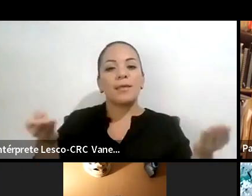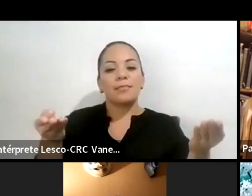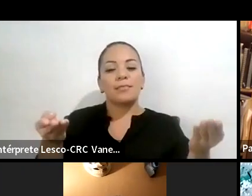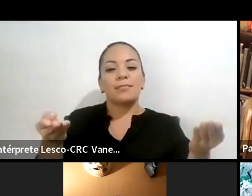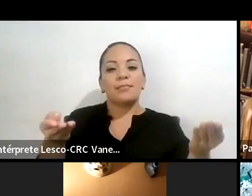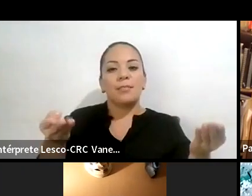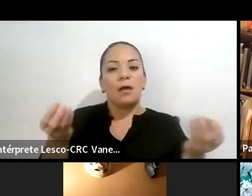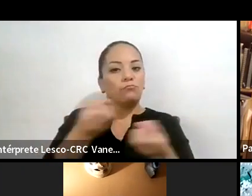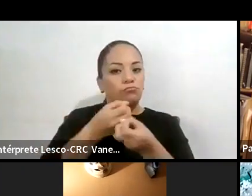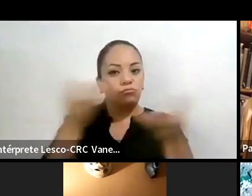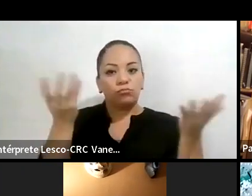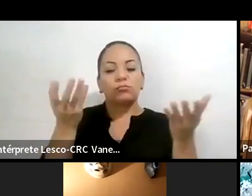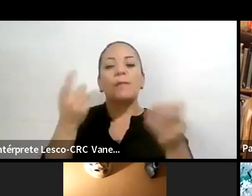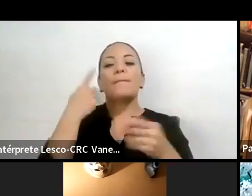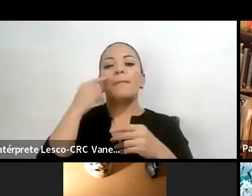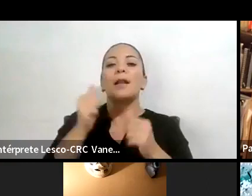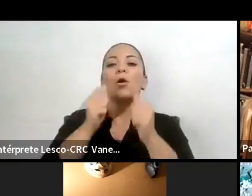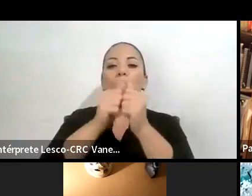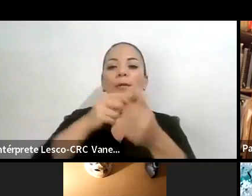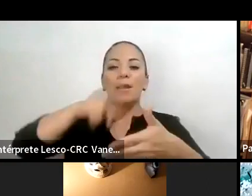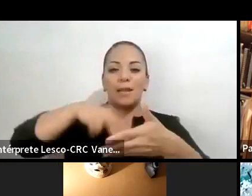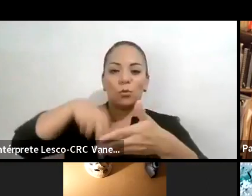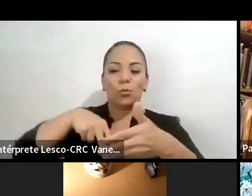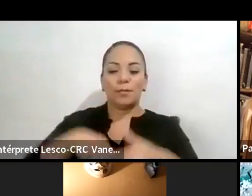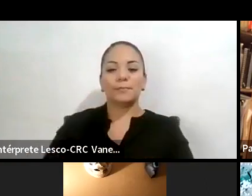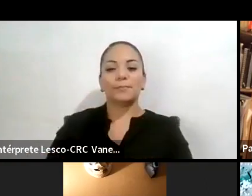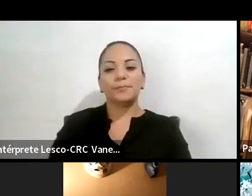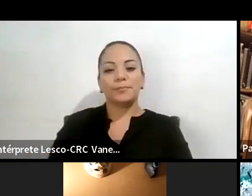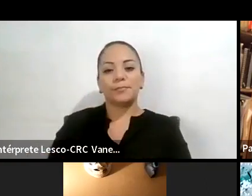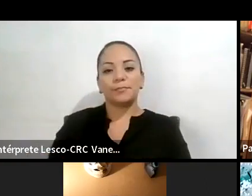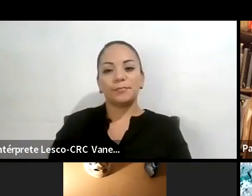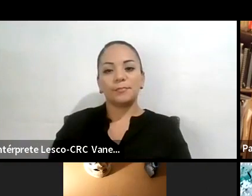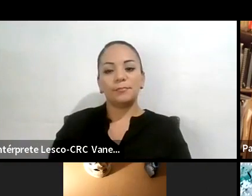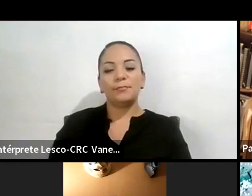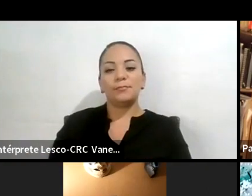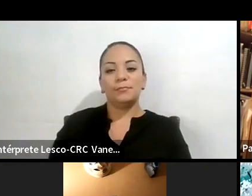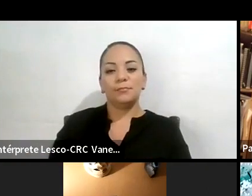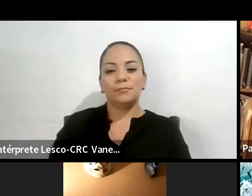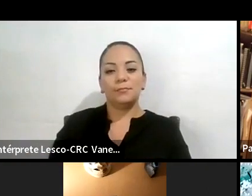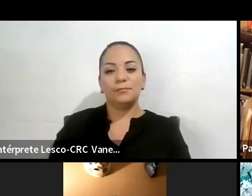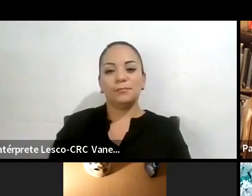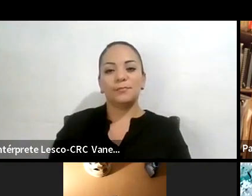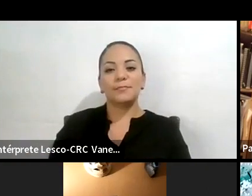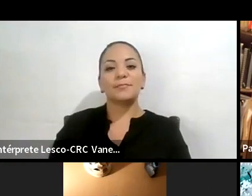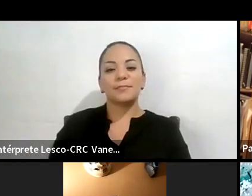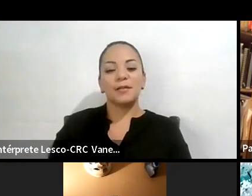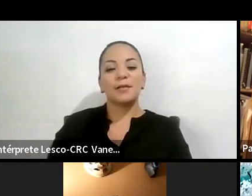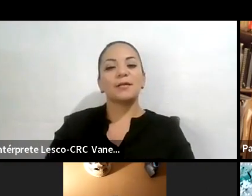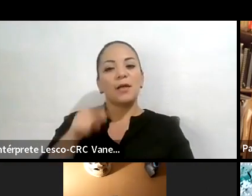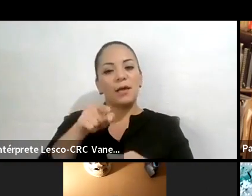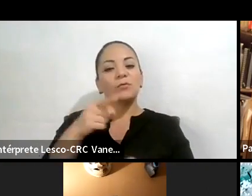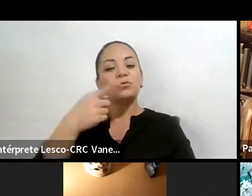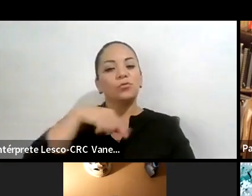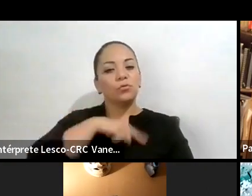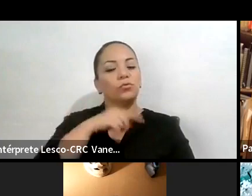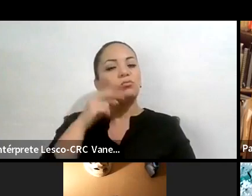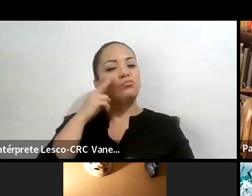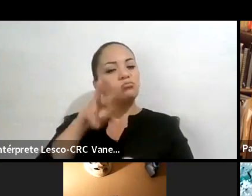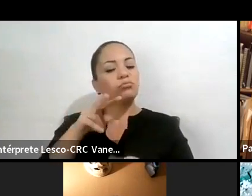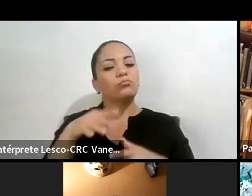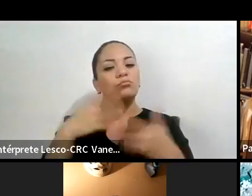permita acompañar la lectura del cuento. Entonces, ¿verdad? Ahí es donde vamos haciendo que los procesos